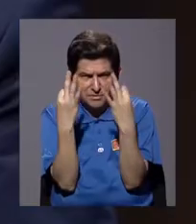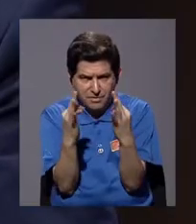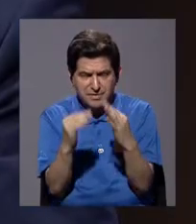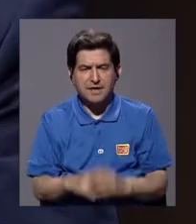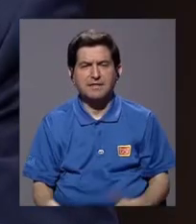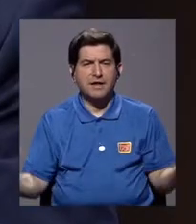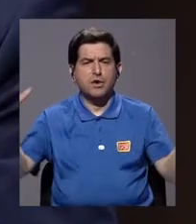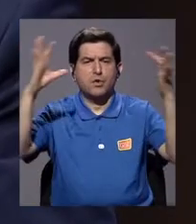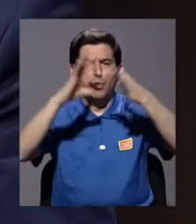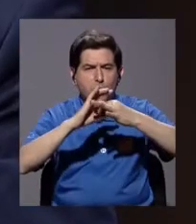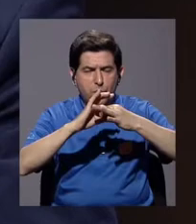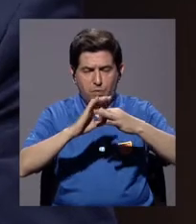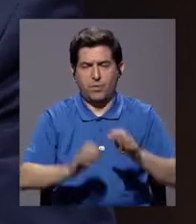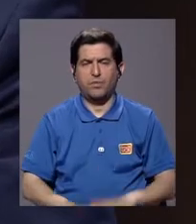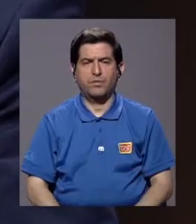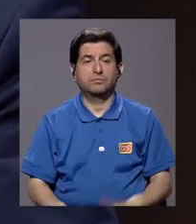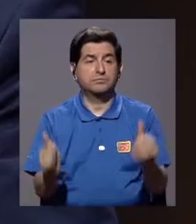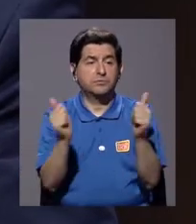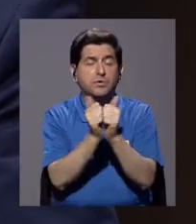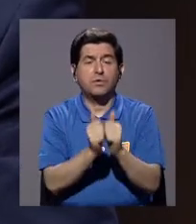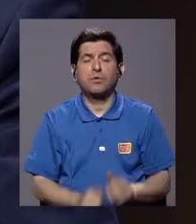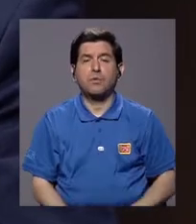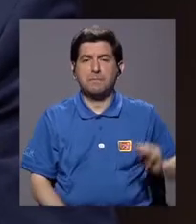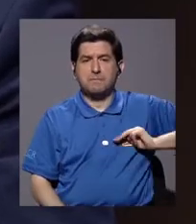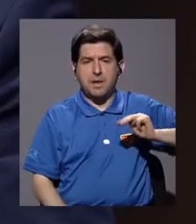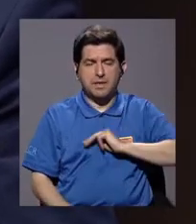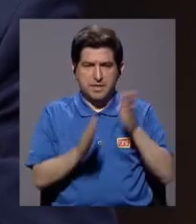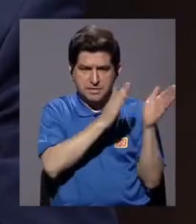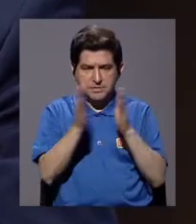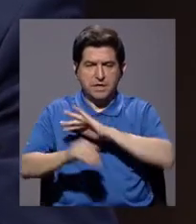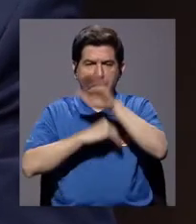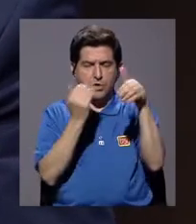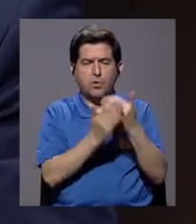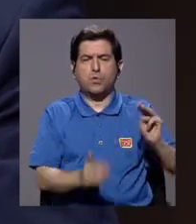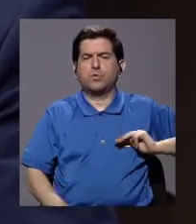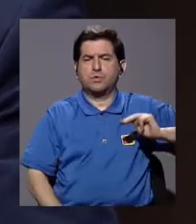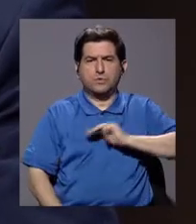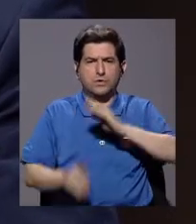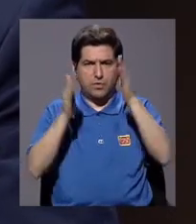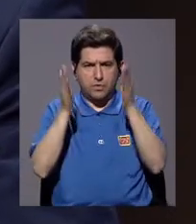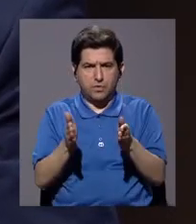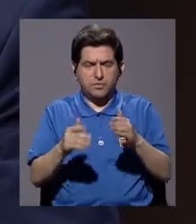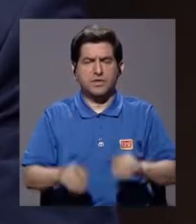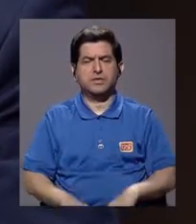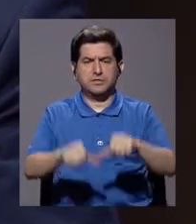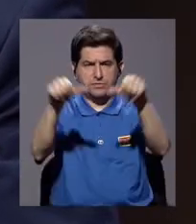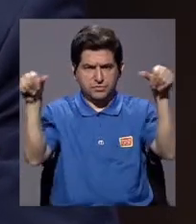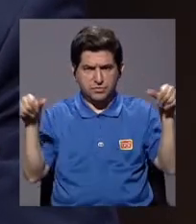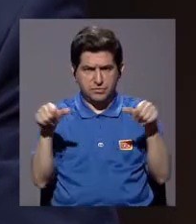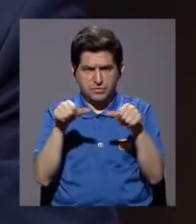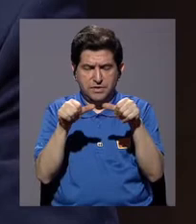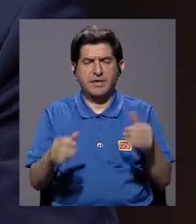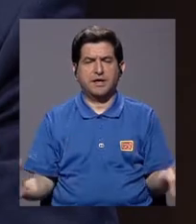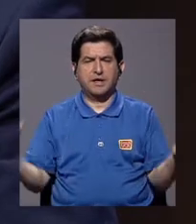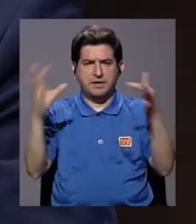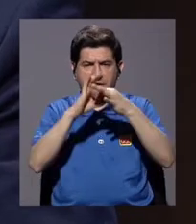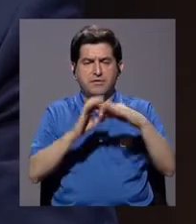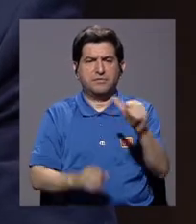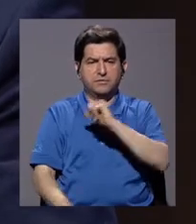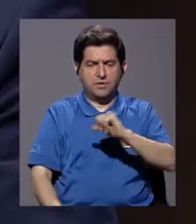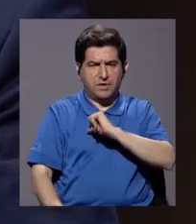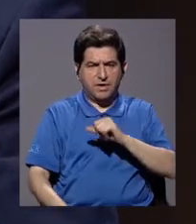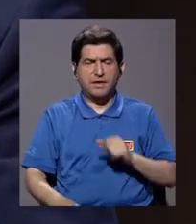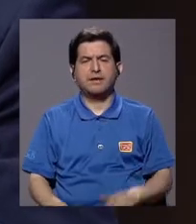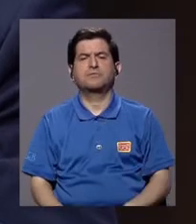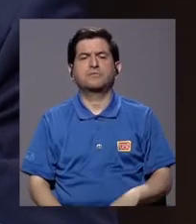tratando de articular y coordinar con Mideplan, con todos los ministros rectores de los sectores que tienen que ver con